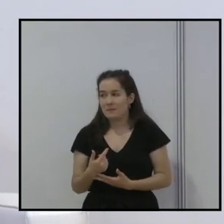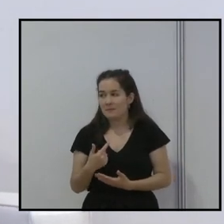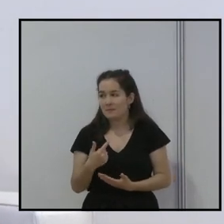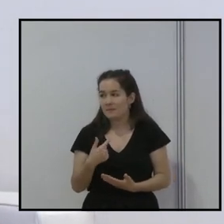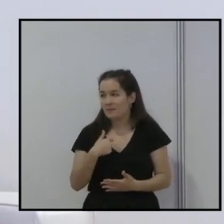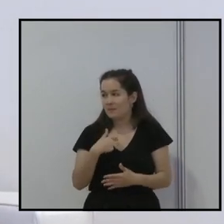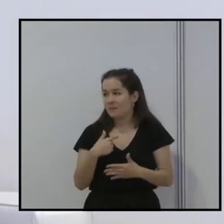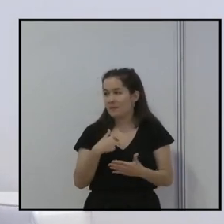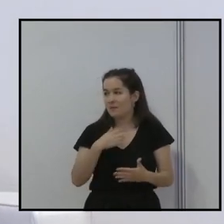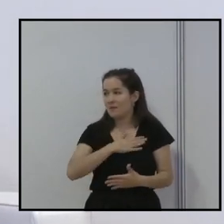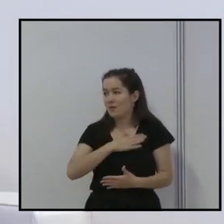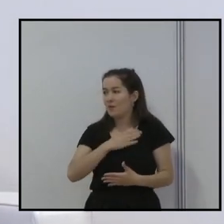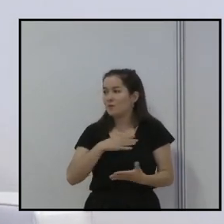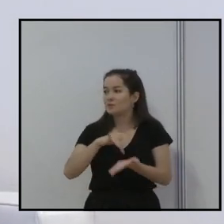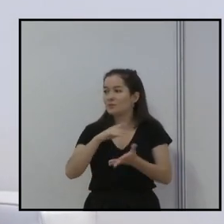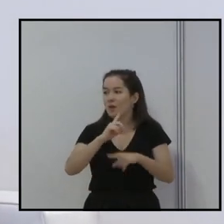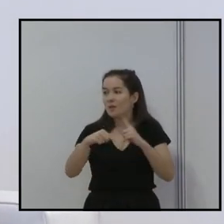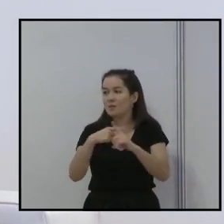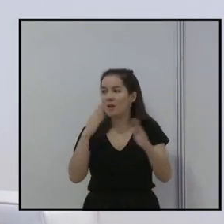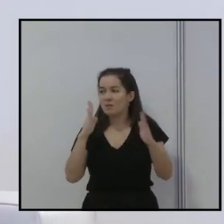vino mal para todo esto. Ajá, ¿ves?